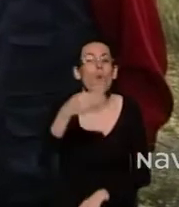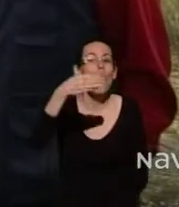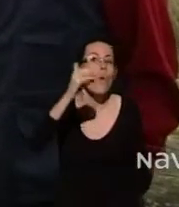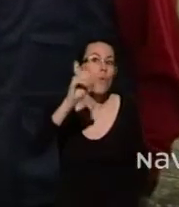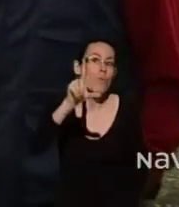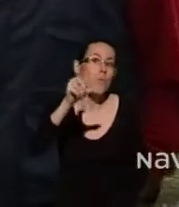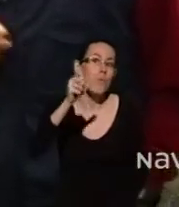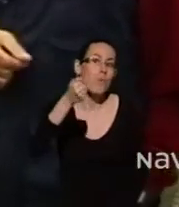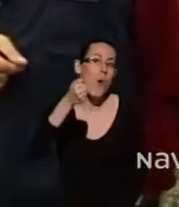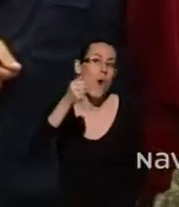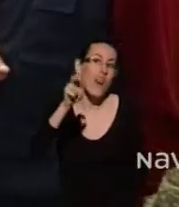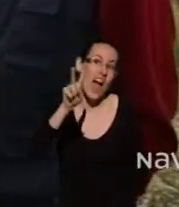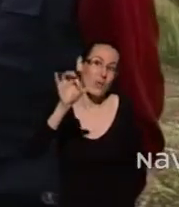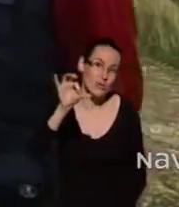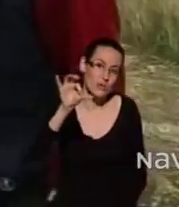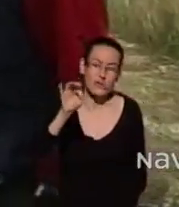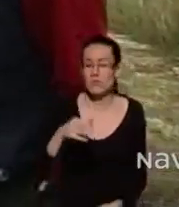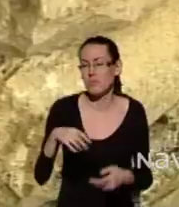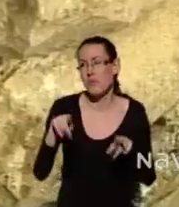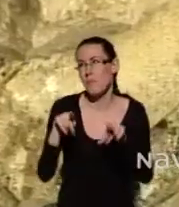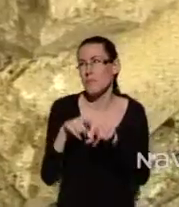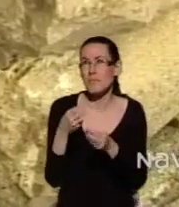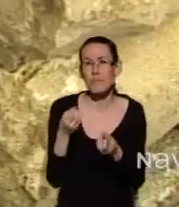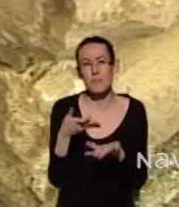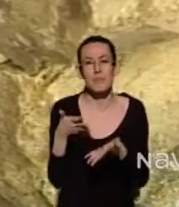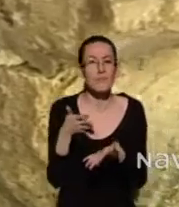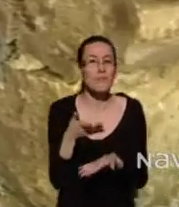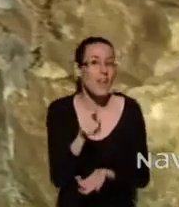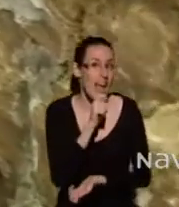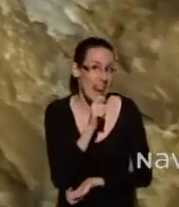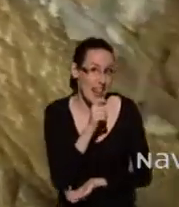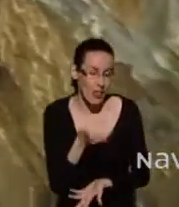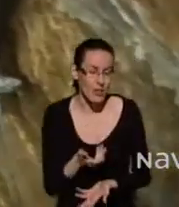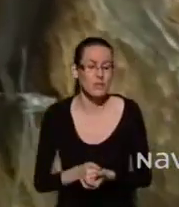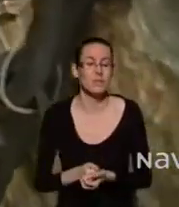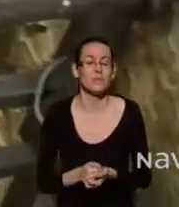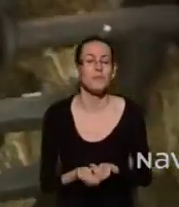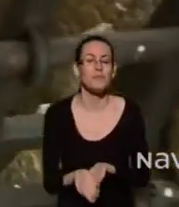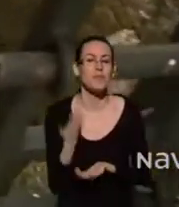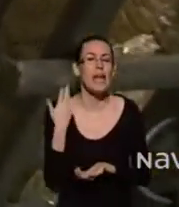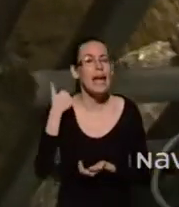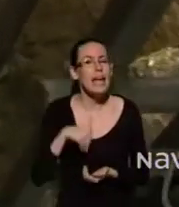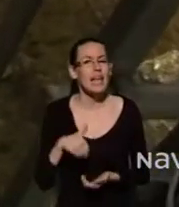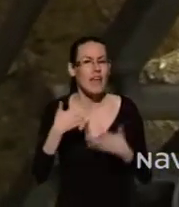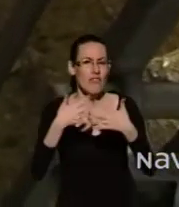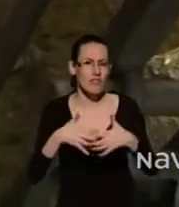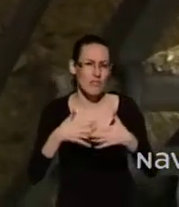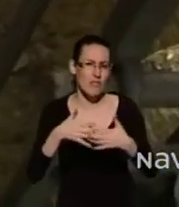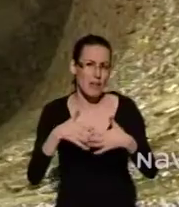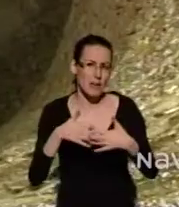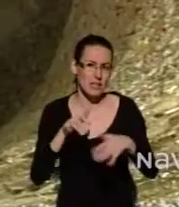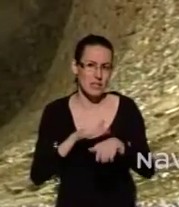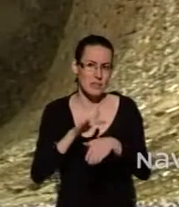Ah, como los granizados también. Eso, sí. Una vez que surgieron las fábricas de producción de hielo, ya esto